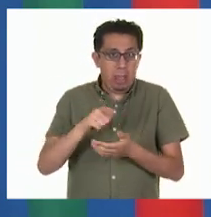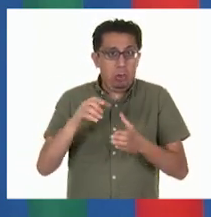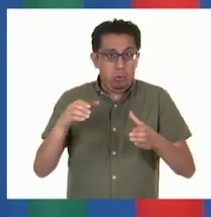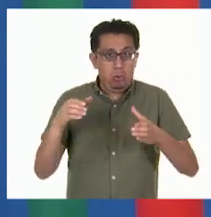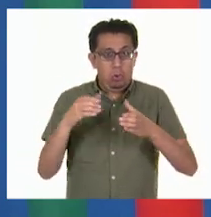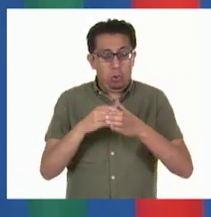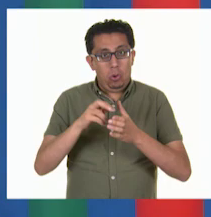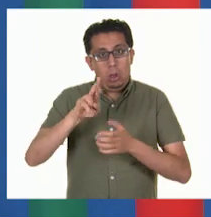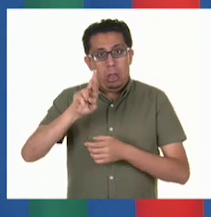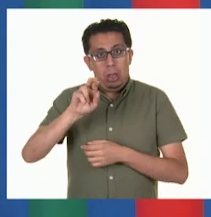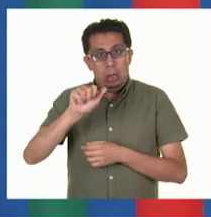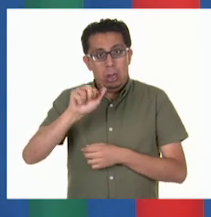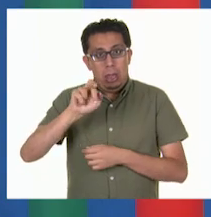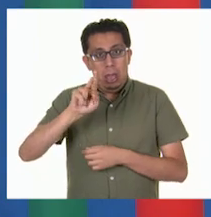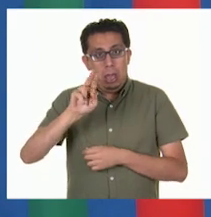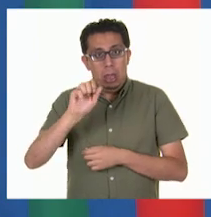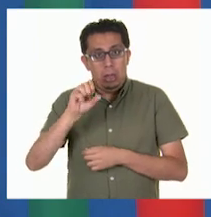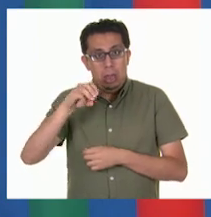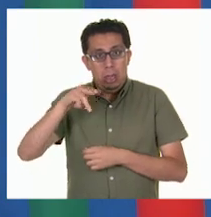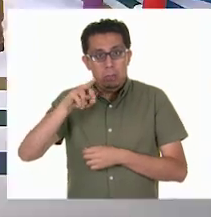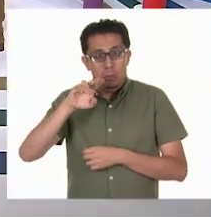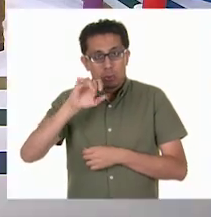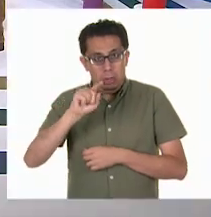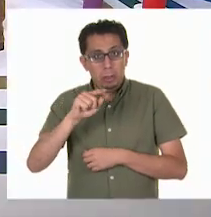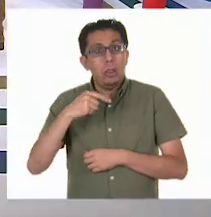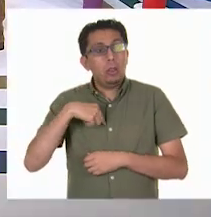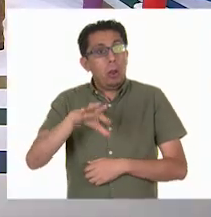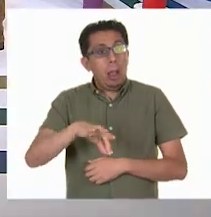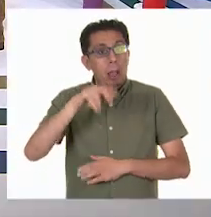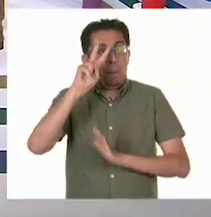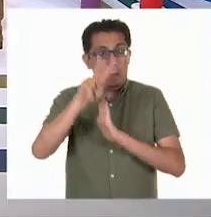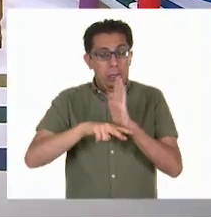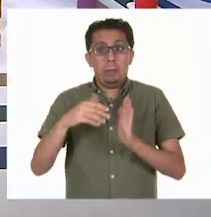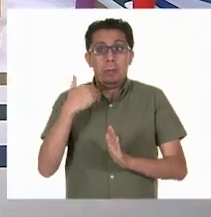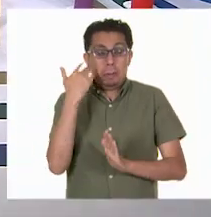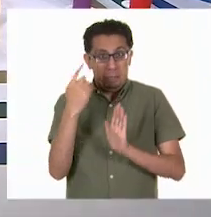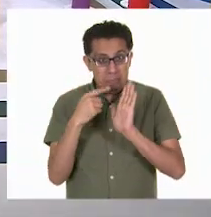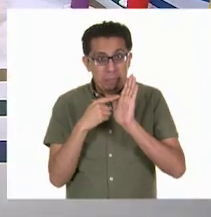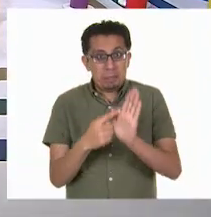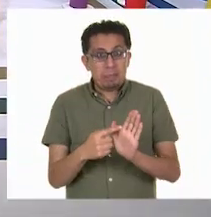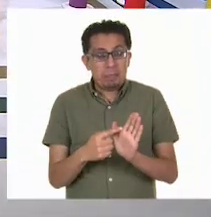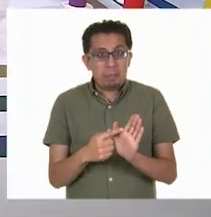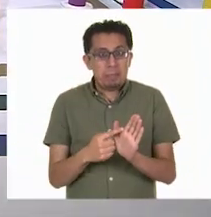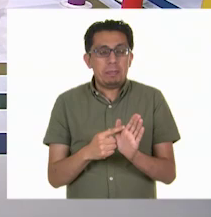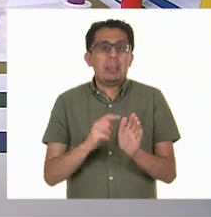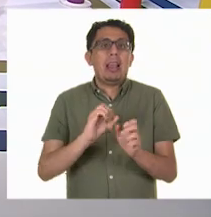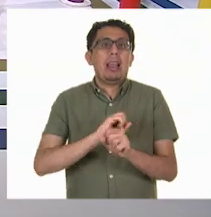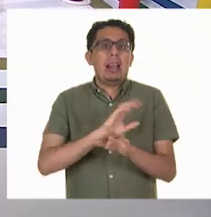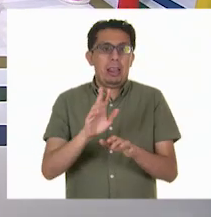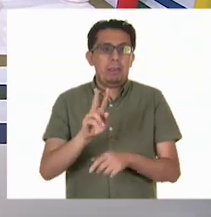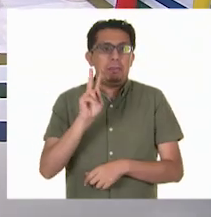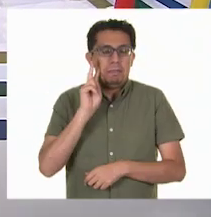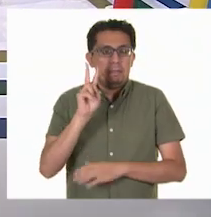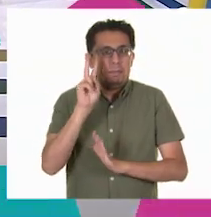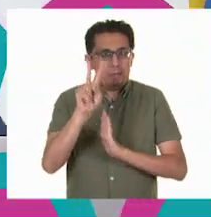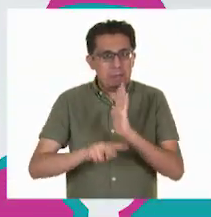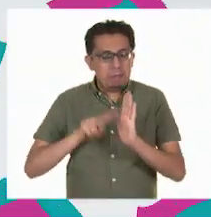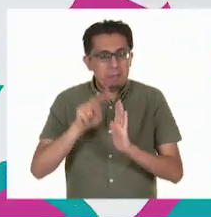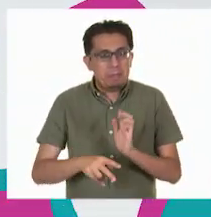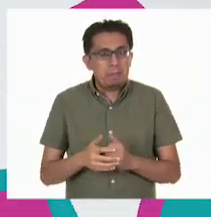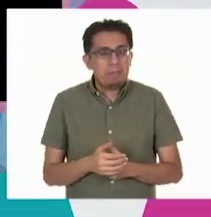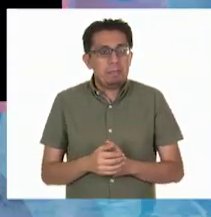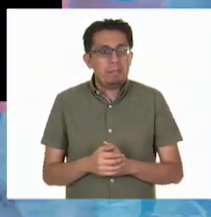Y encontré este video. ¿Le parece si vamos a verlo? Claro que sí, Joaquín. Vamos a ver el video.